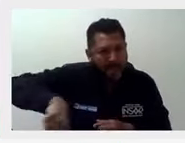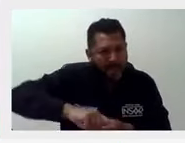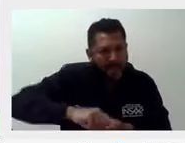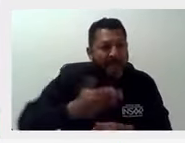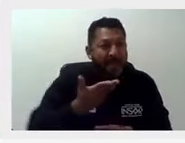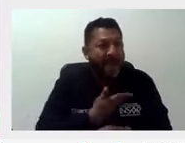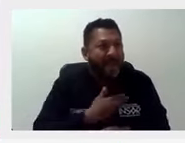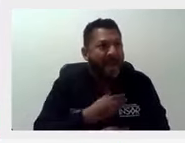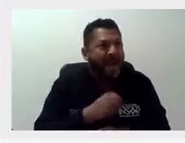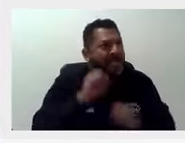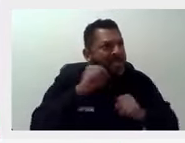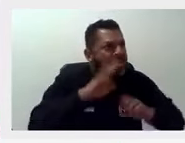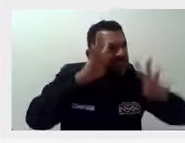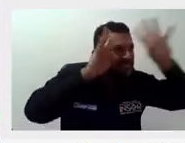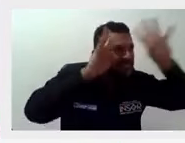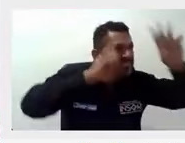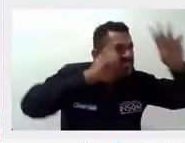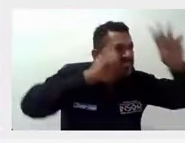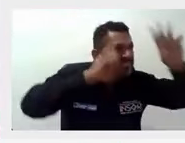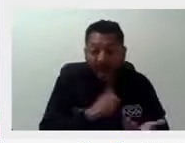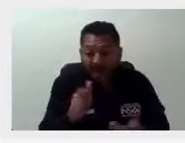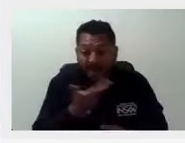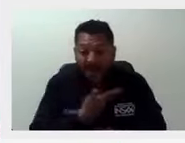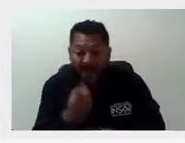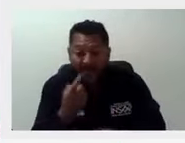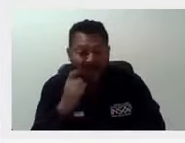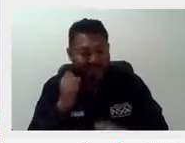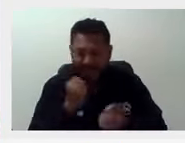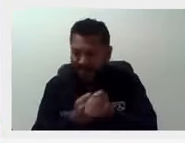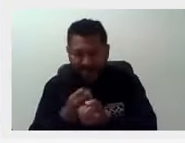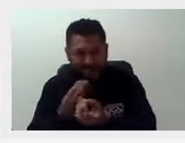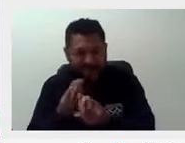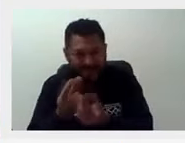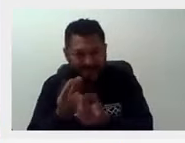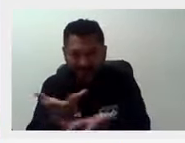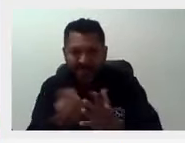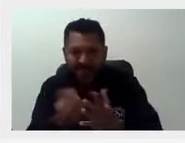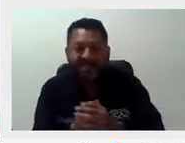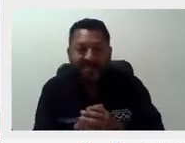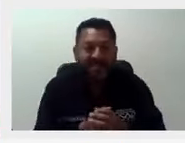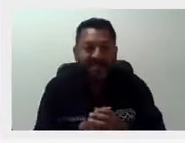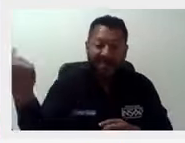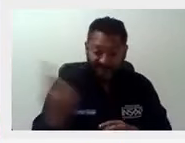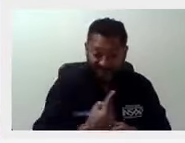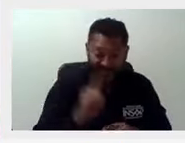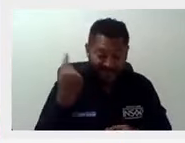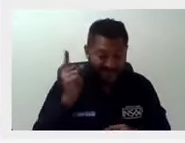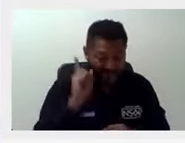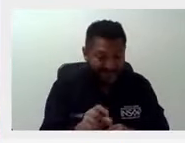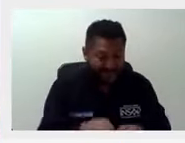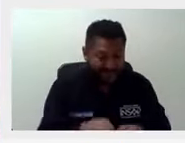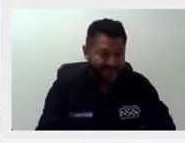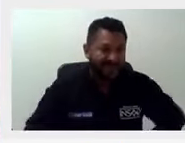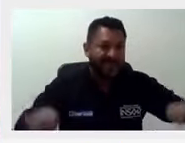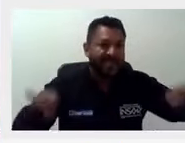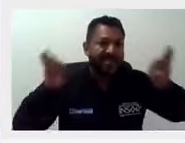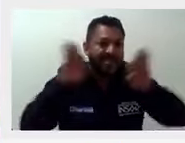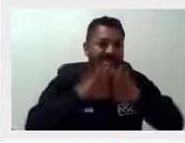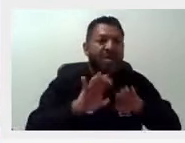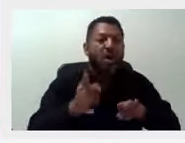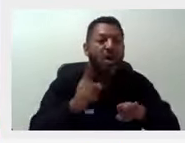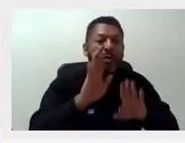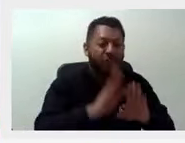ideas, pero en términos generales lo importante sí es el vínculo afectivo, el vínculo que se pueda construir